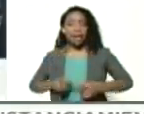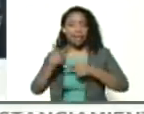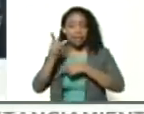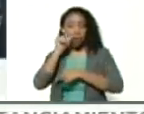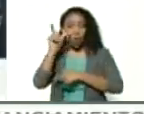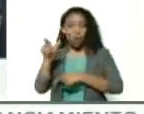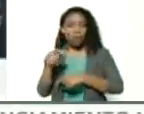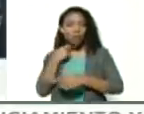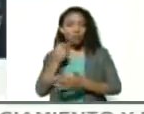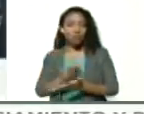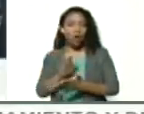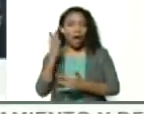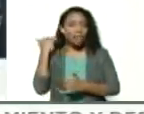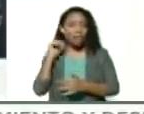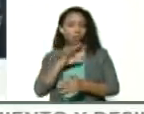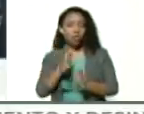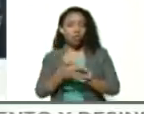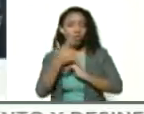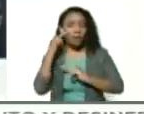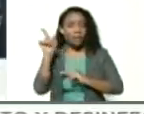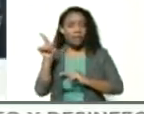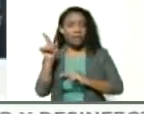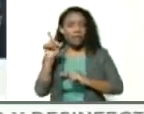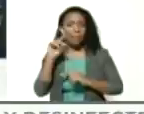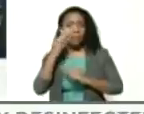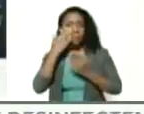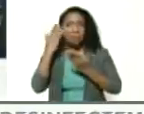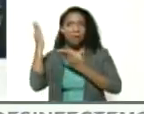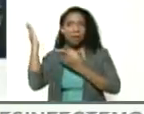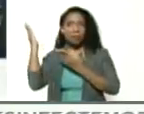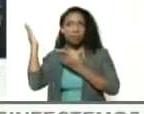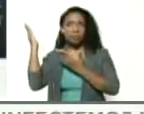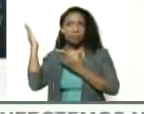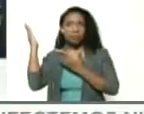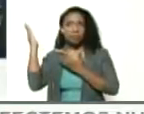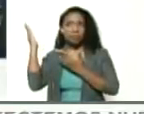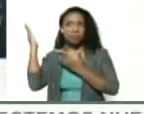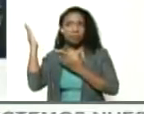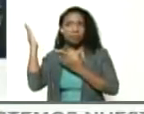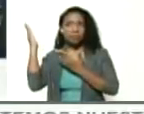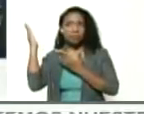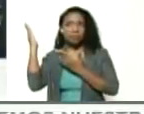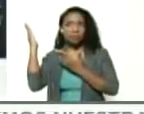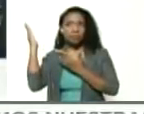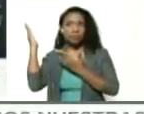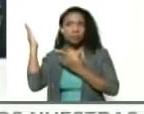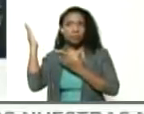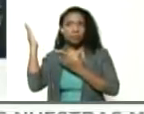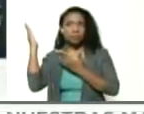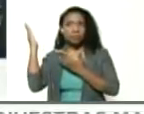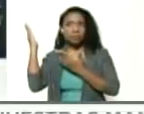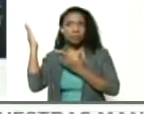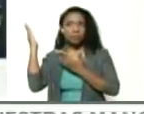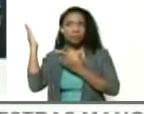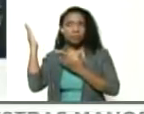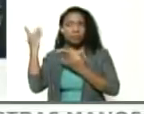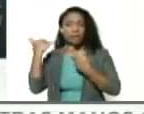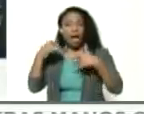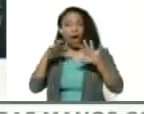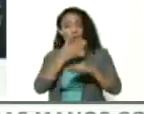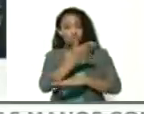ven a Pedro Carmona Estanga, ya ungido aunque era, fíjense